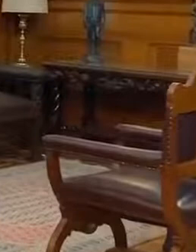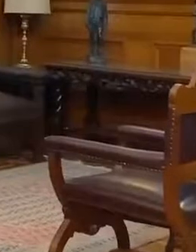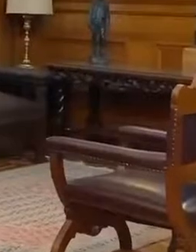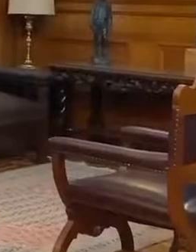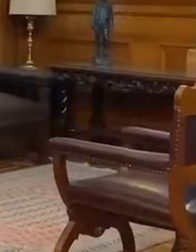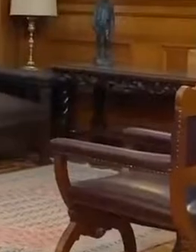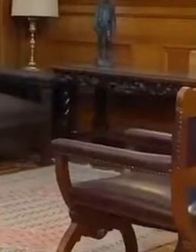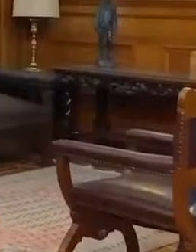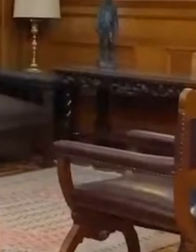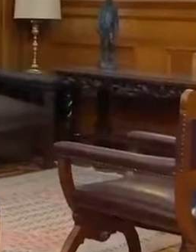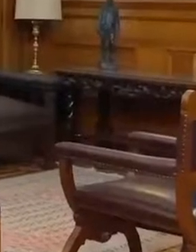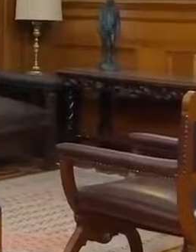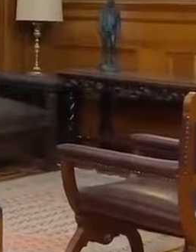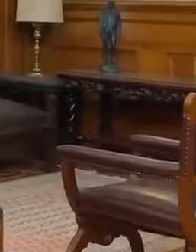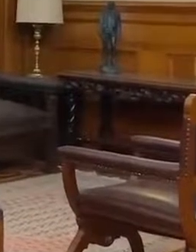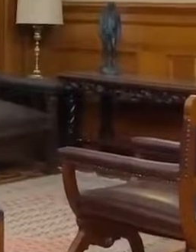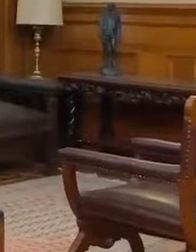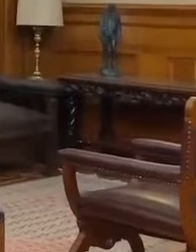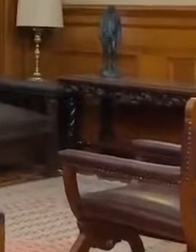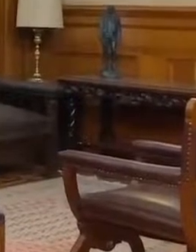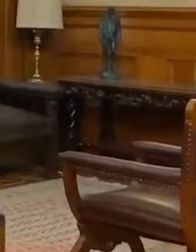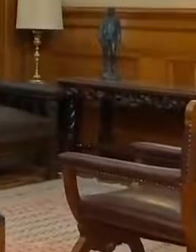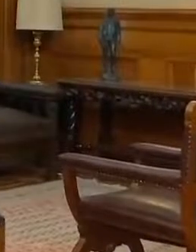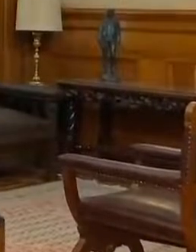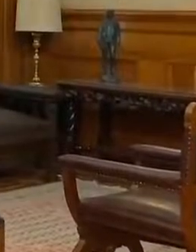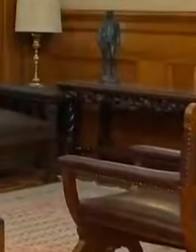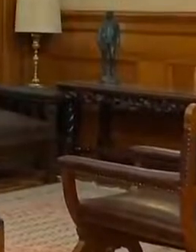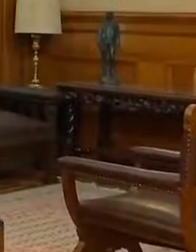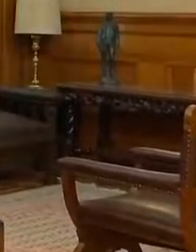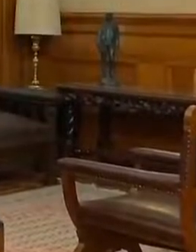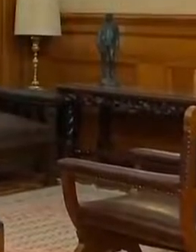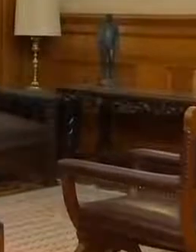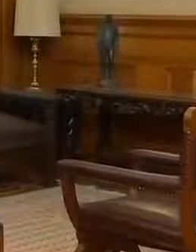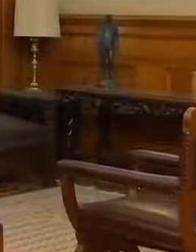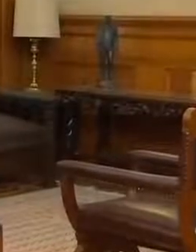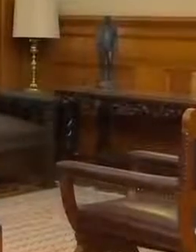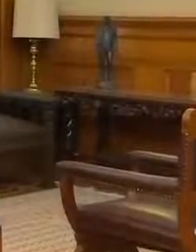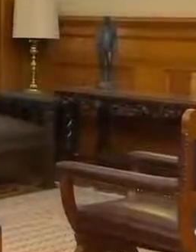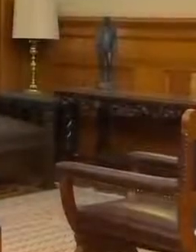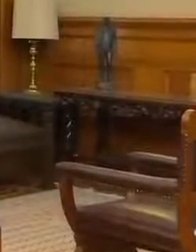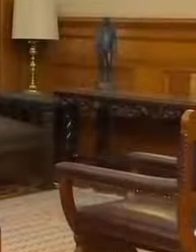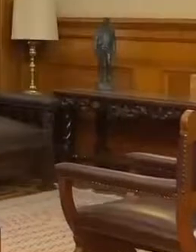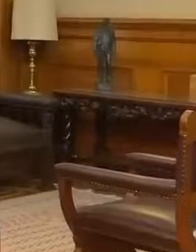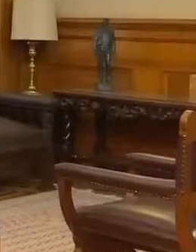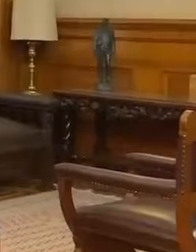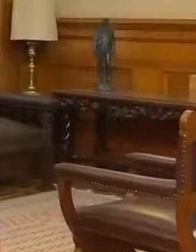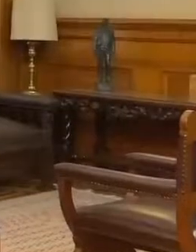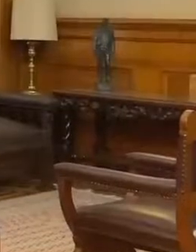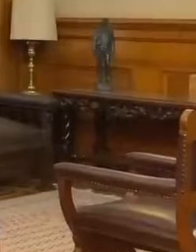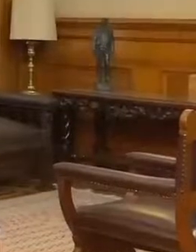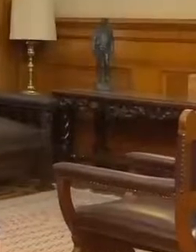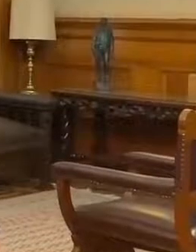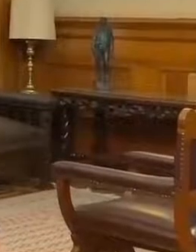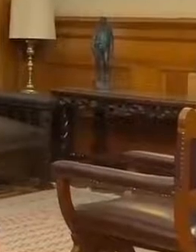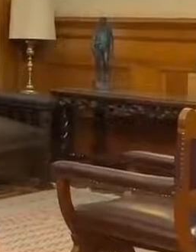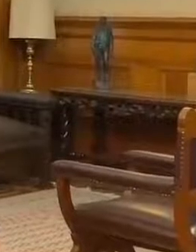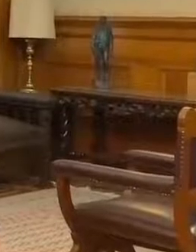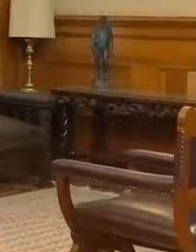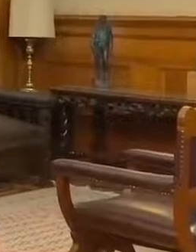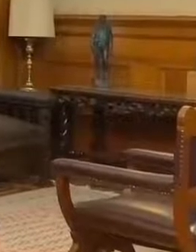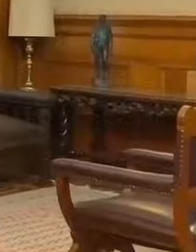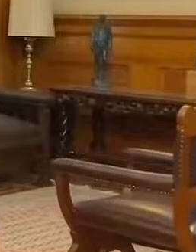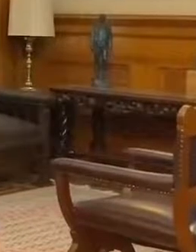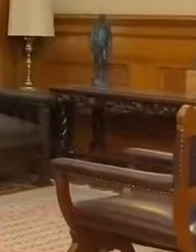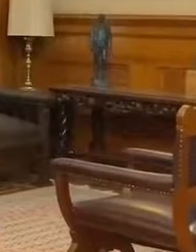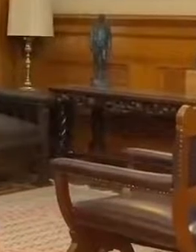Estoy seguro de que vamos a superar esta situación difícil de la pandemia